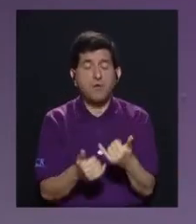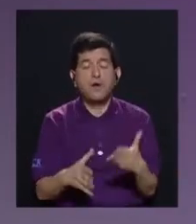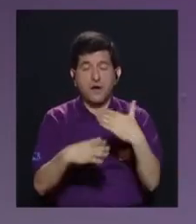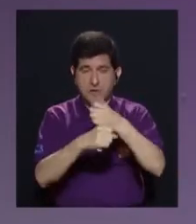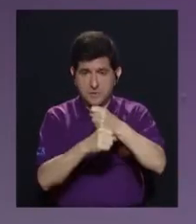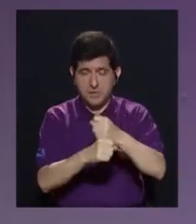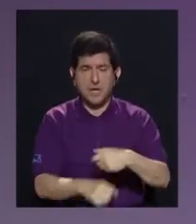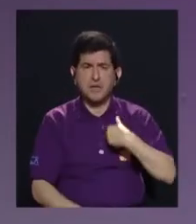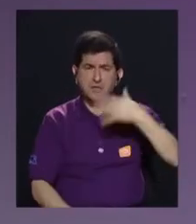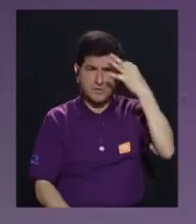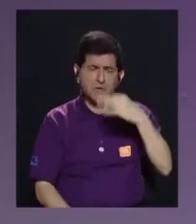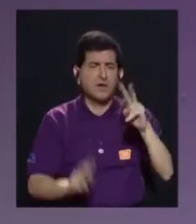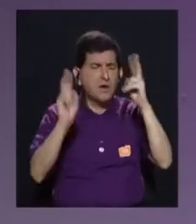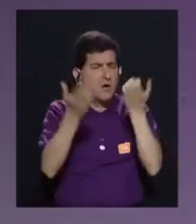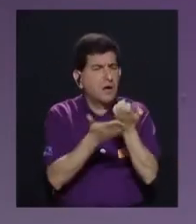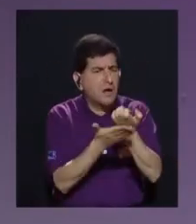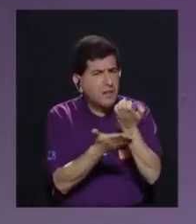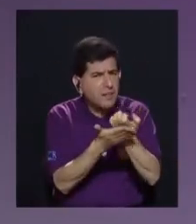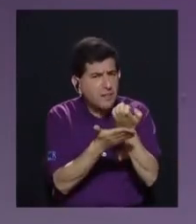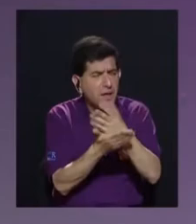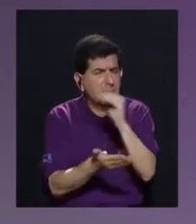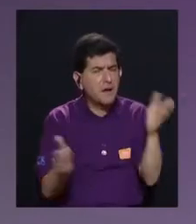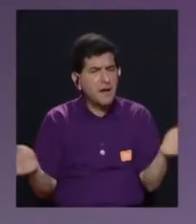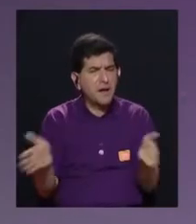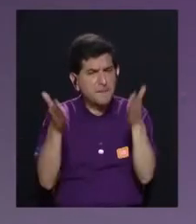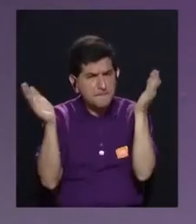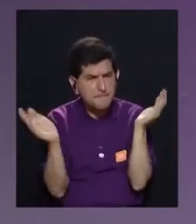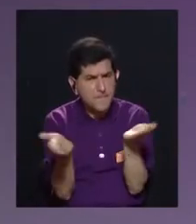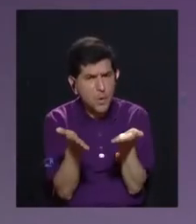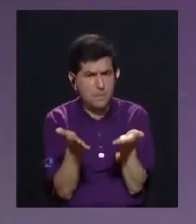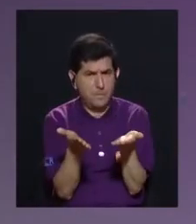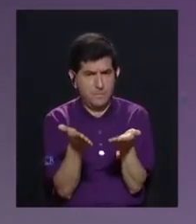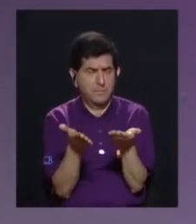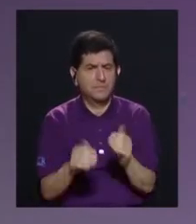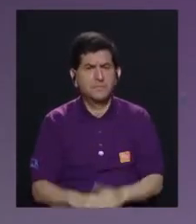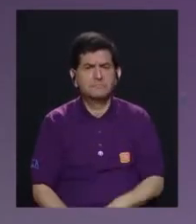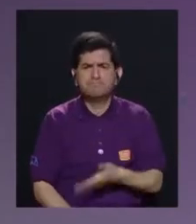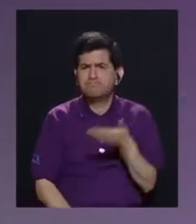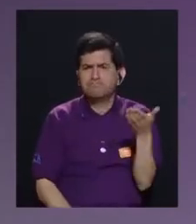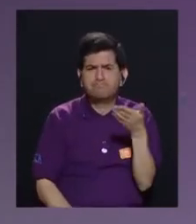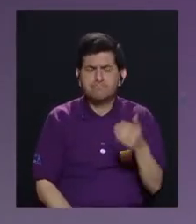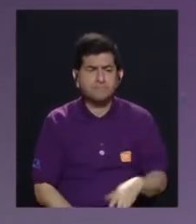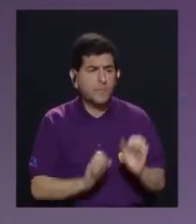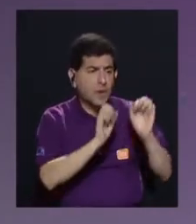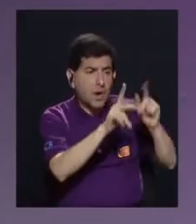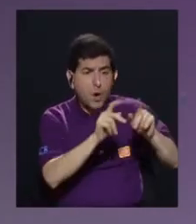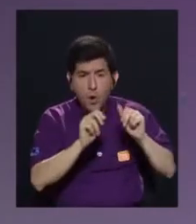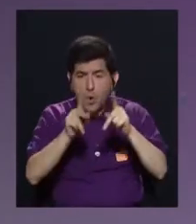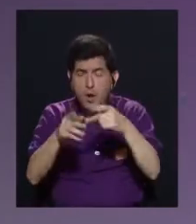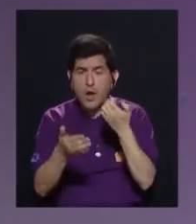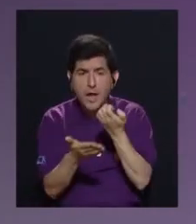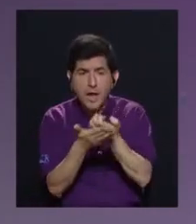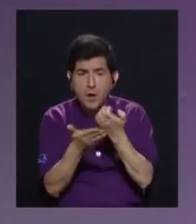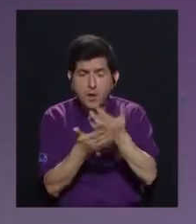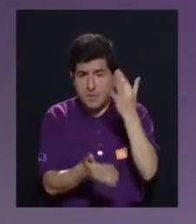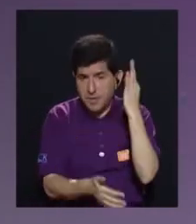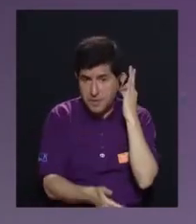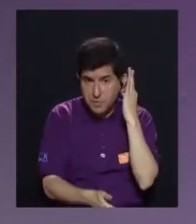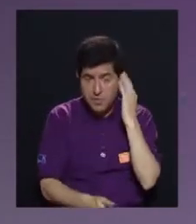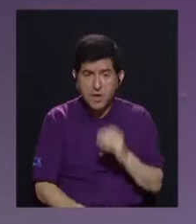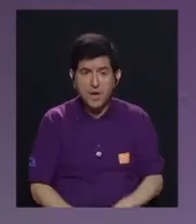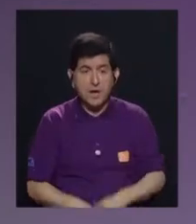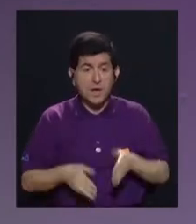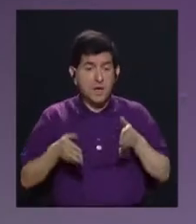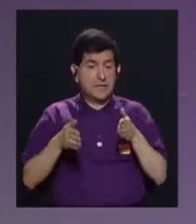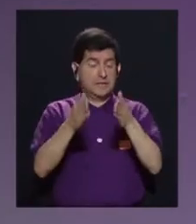creo que en materia económica y de promoción de este las oportunidades económicas para las mujeres hay un